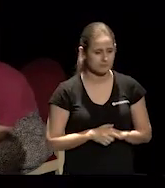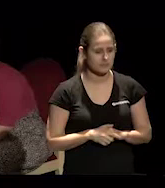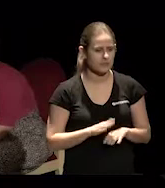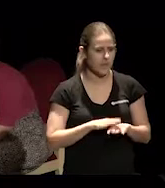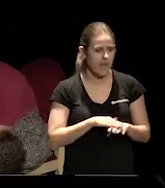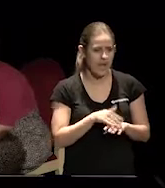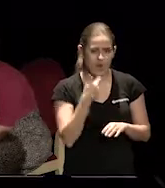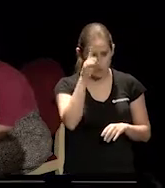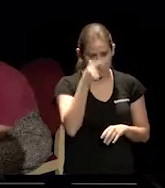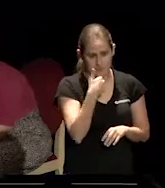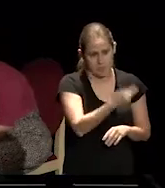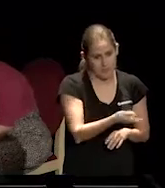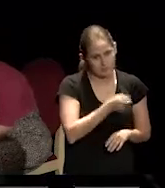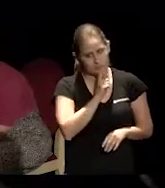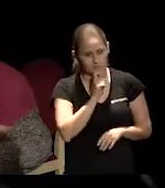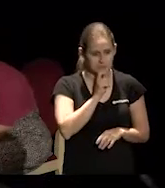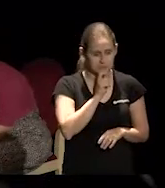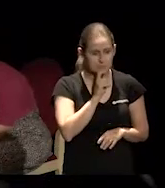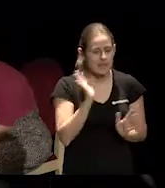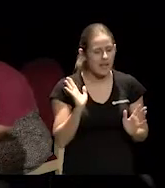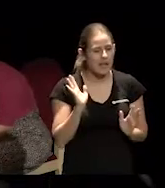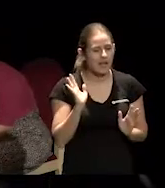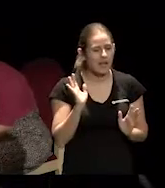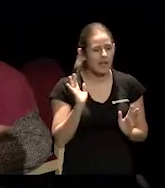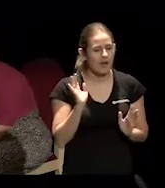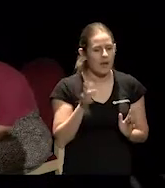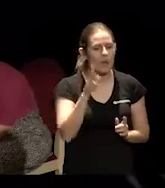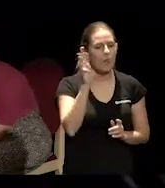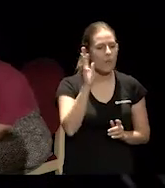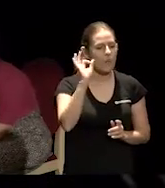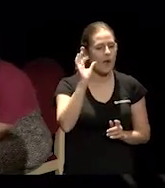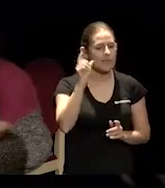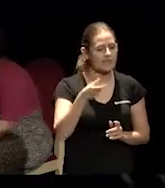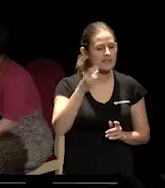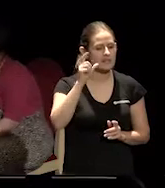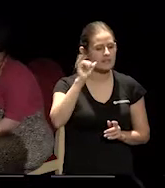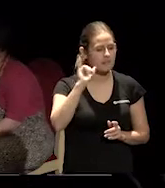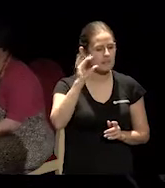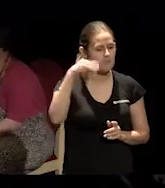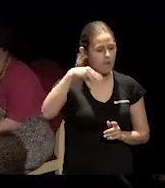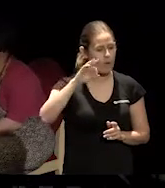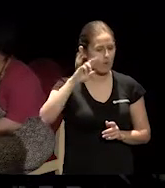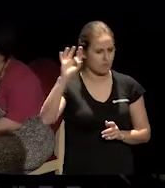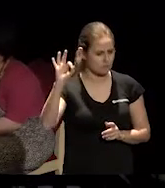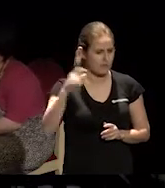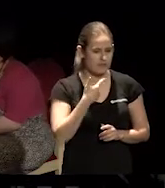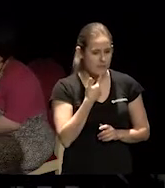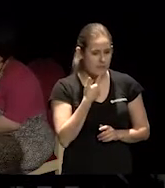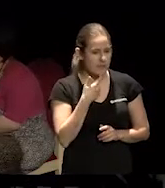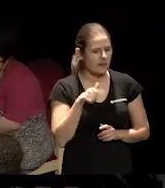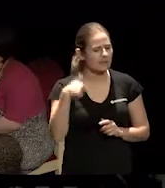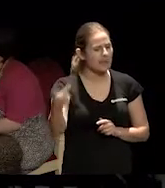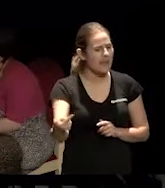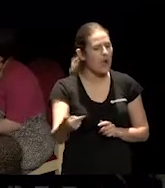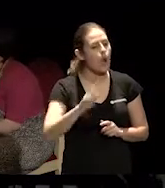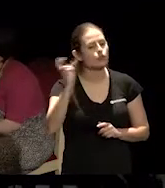decirlo. Y va a ser guay. Y vamos a estar en agosto en el Noroeste Pop Rock, en Coruña, que es el